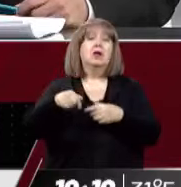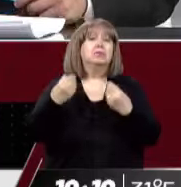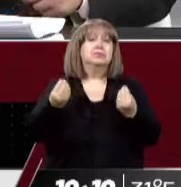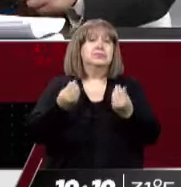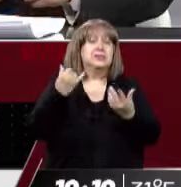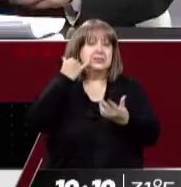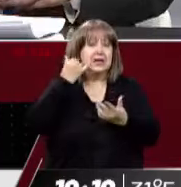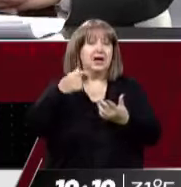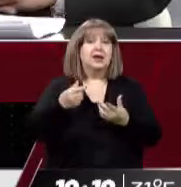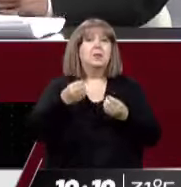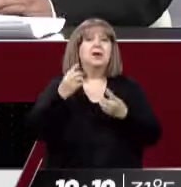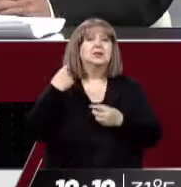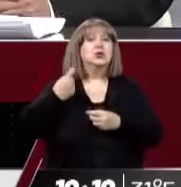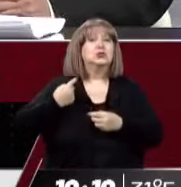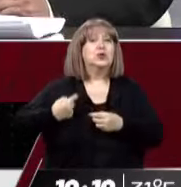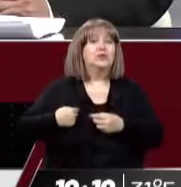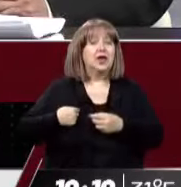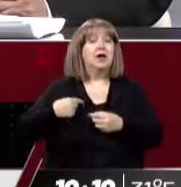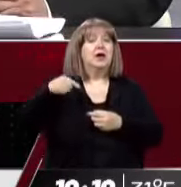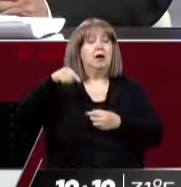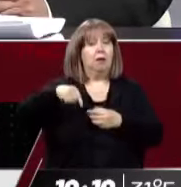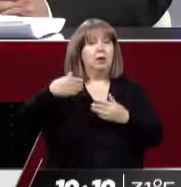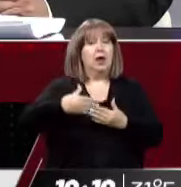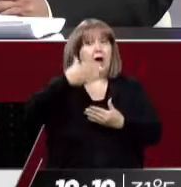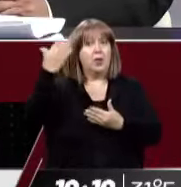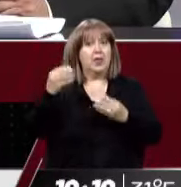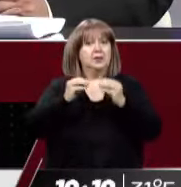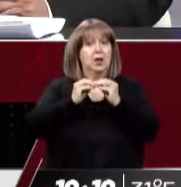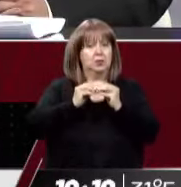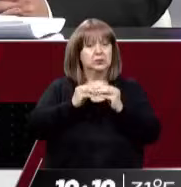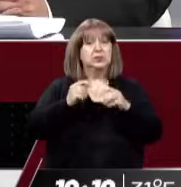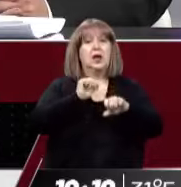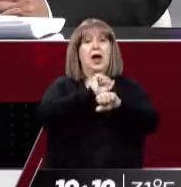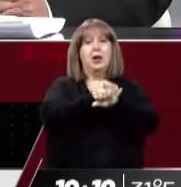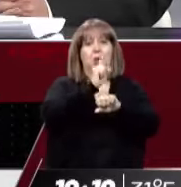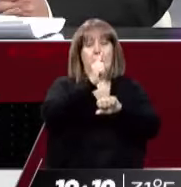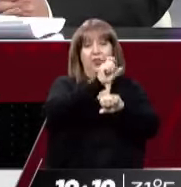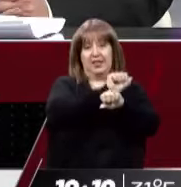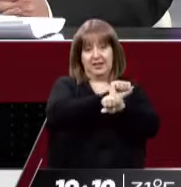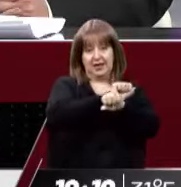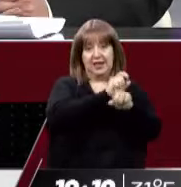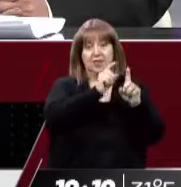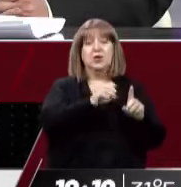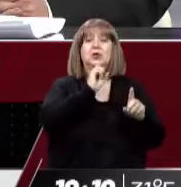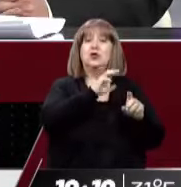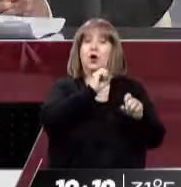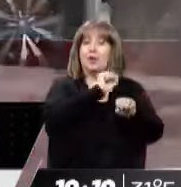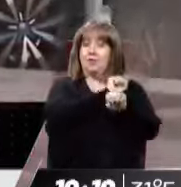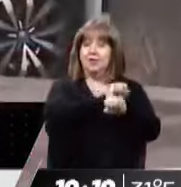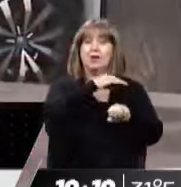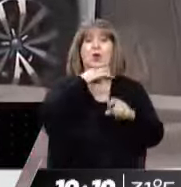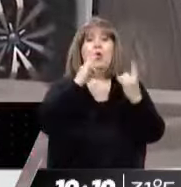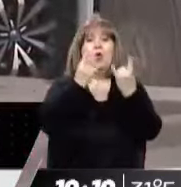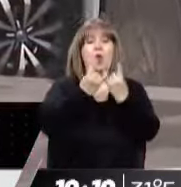audiencia en donde se tenía que resolver la continuidad o no de este hombre para que siga en prisión. Estamos hablando de